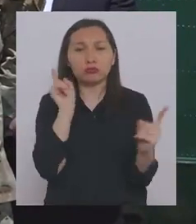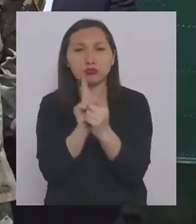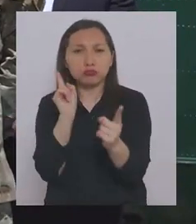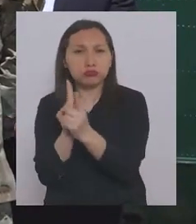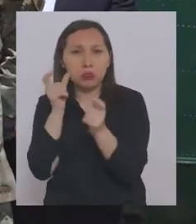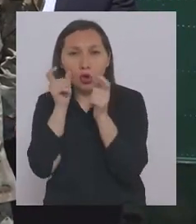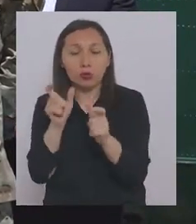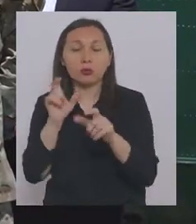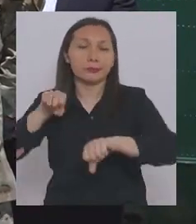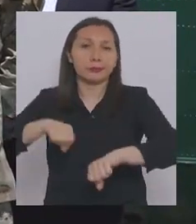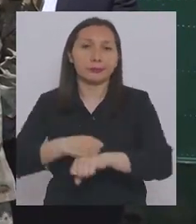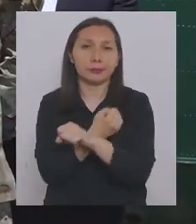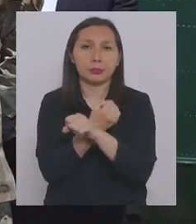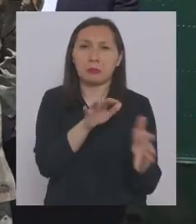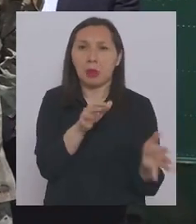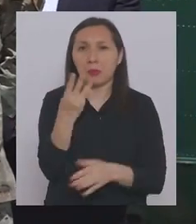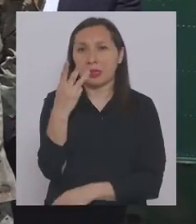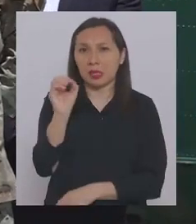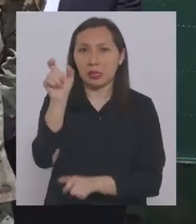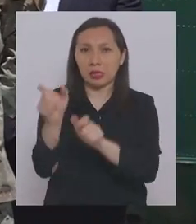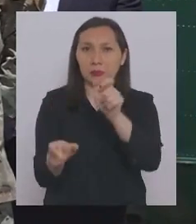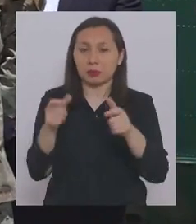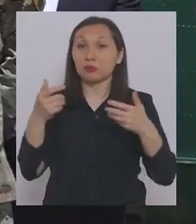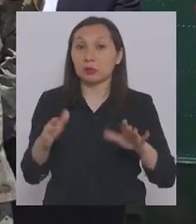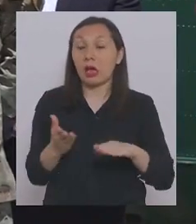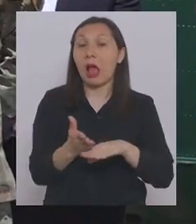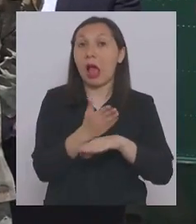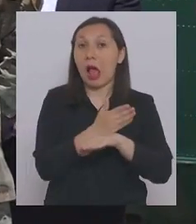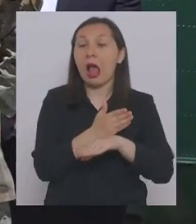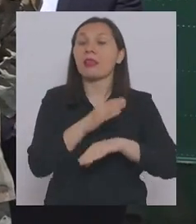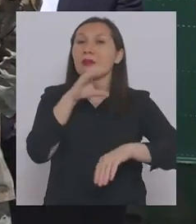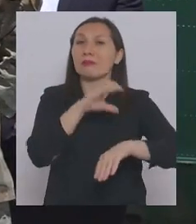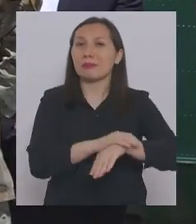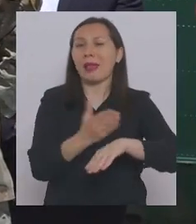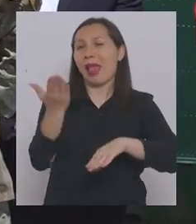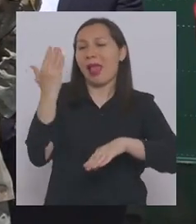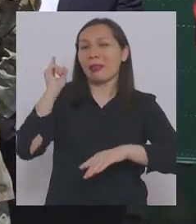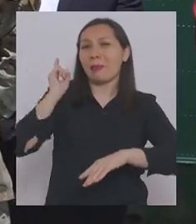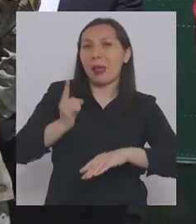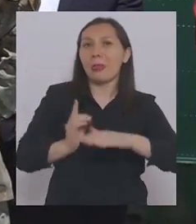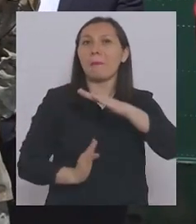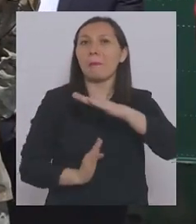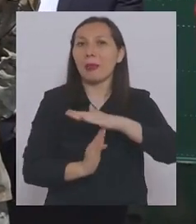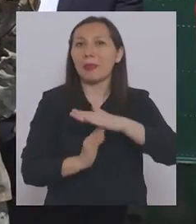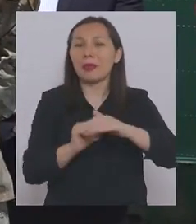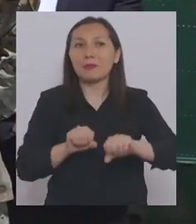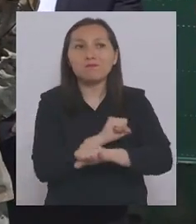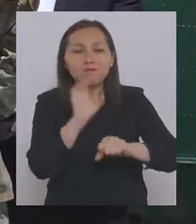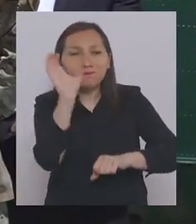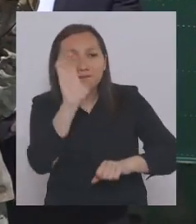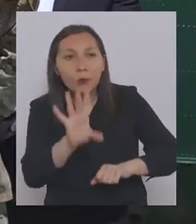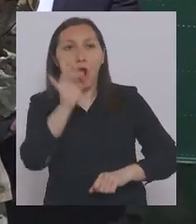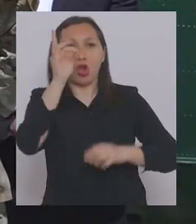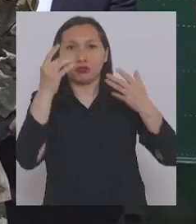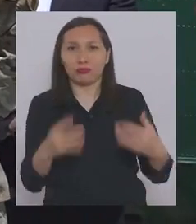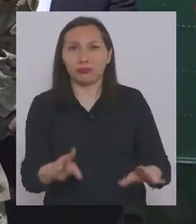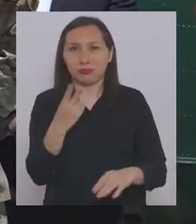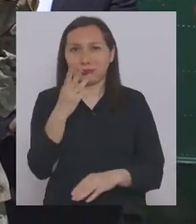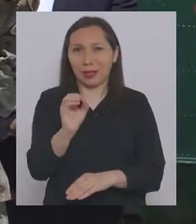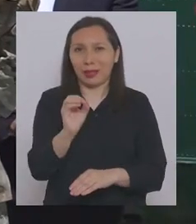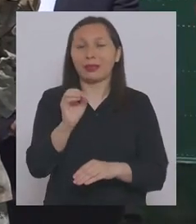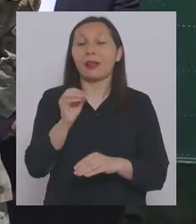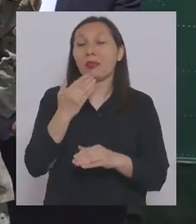permitido detener a cerca de 30 personas que estaban con órdenes de detención pendientes. También ha significado una